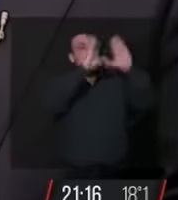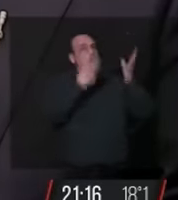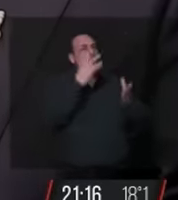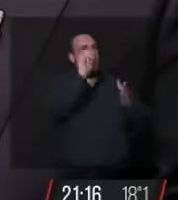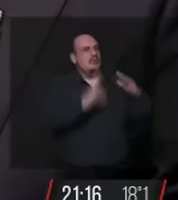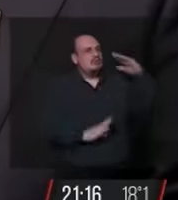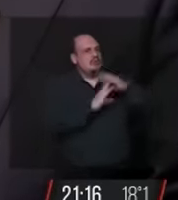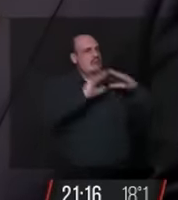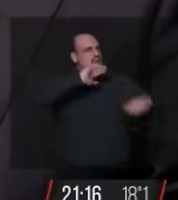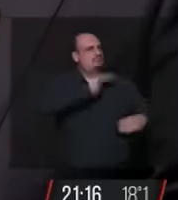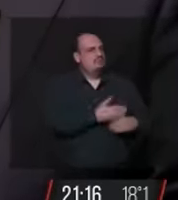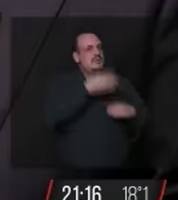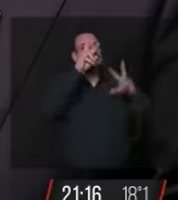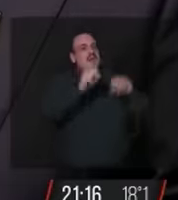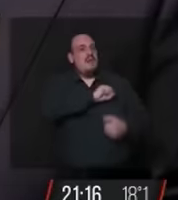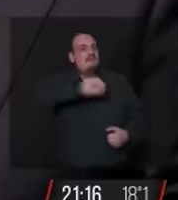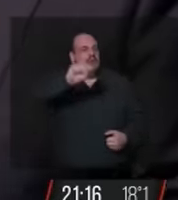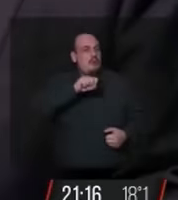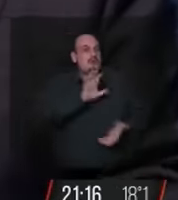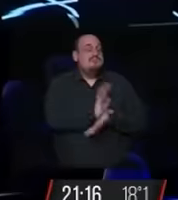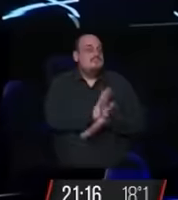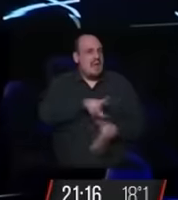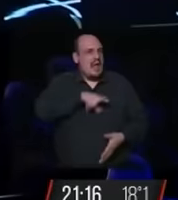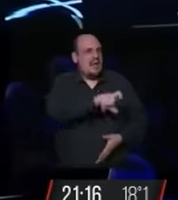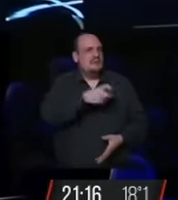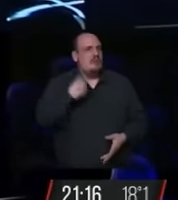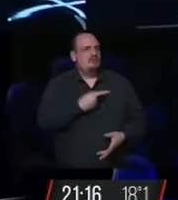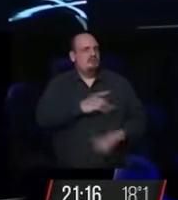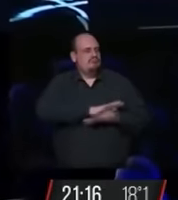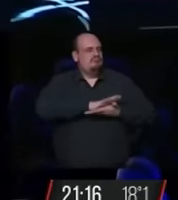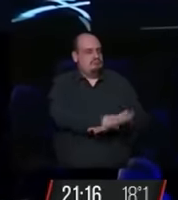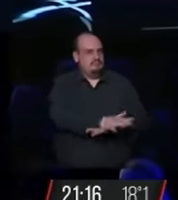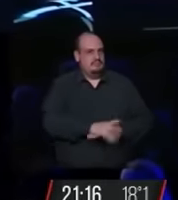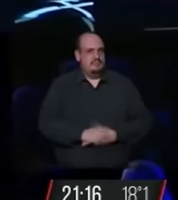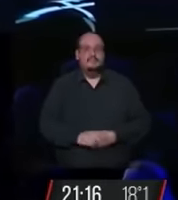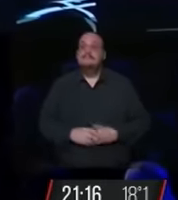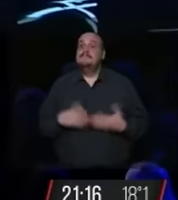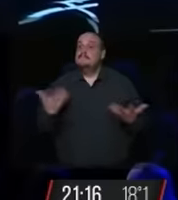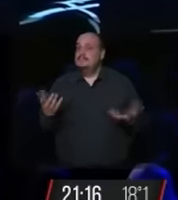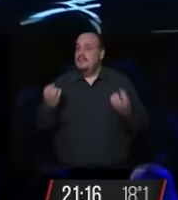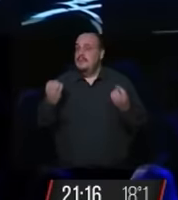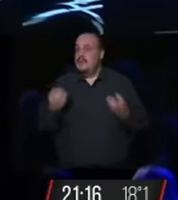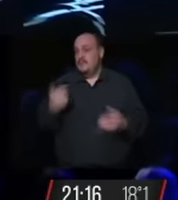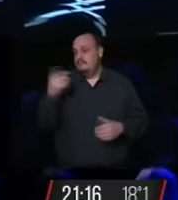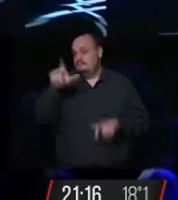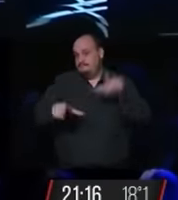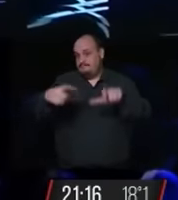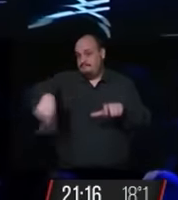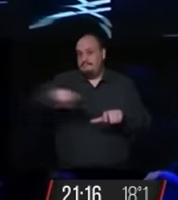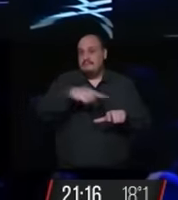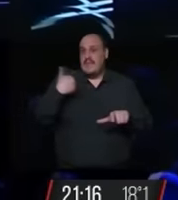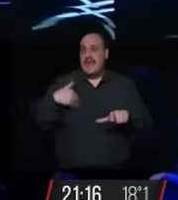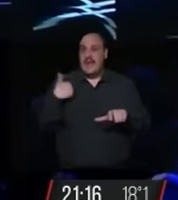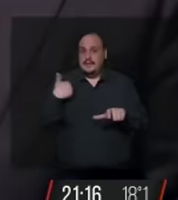vamos a terminar con el cáncer de la inflación. Bueno, muy bien, voy a tratar de contarle a los argentinos primero